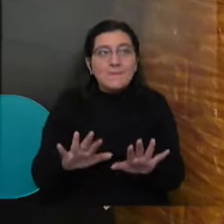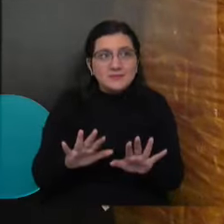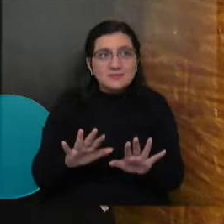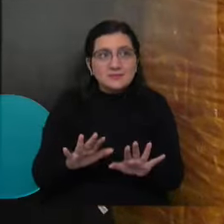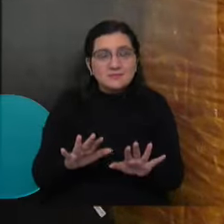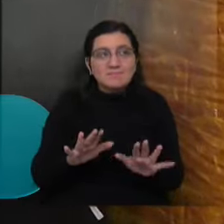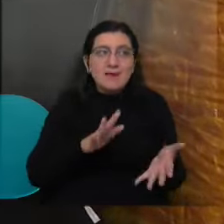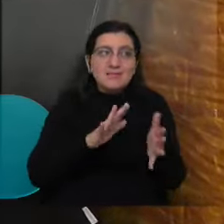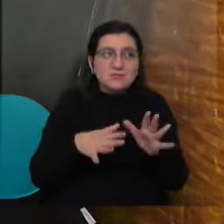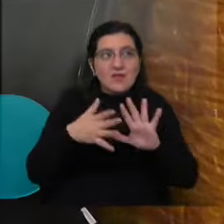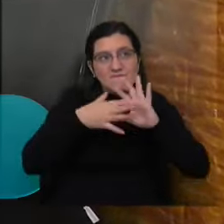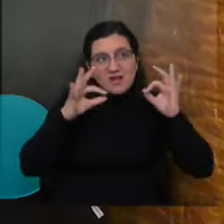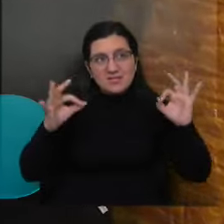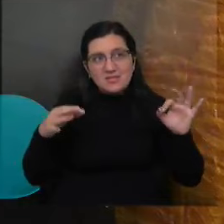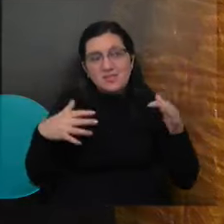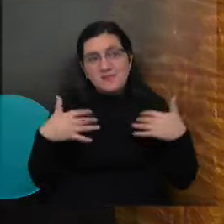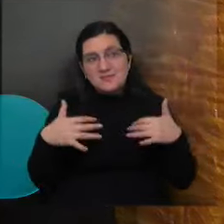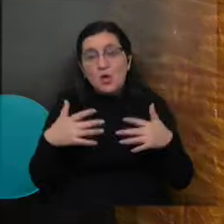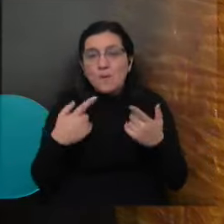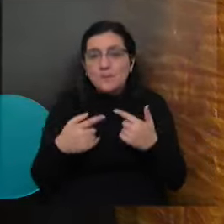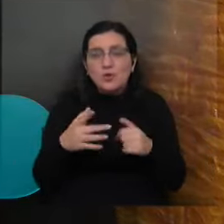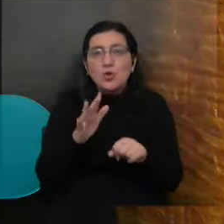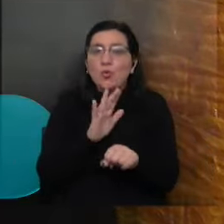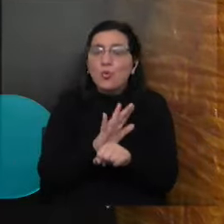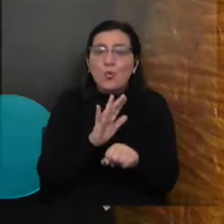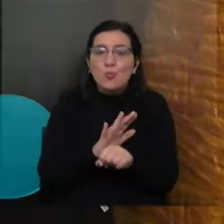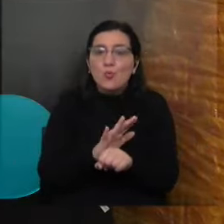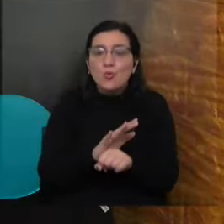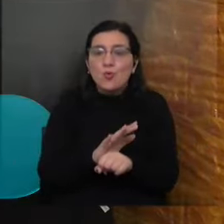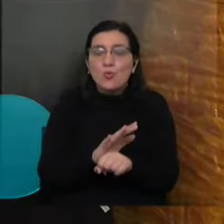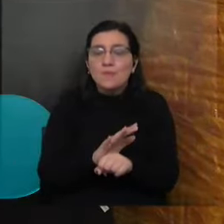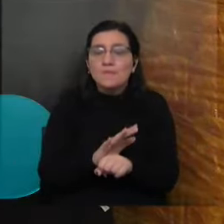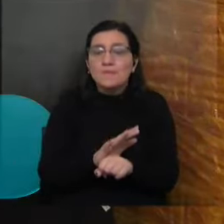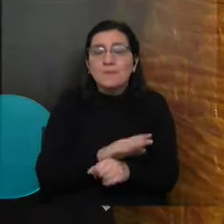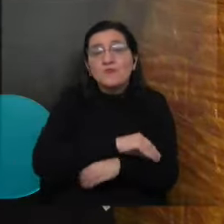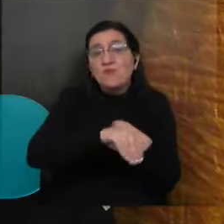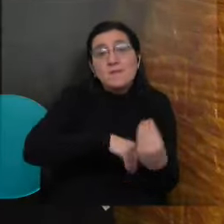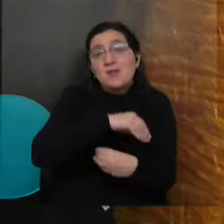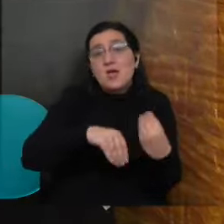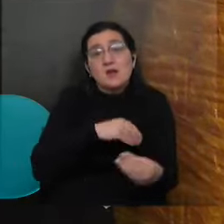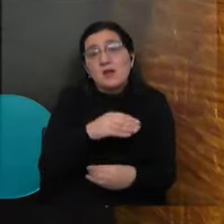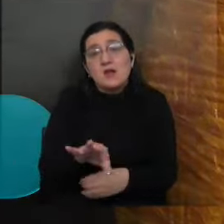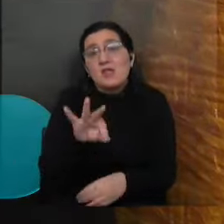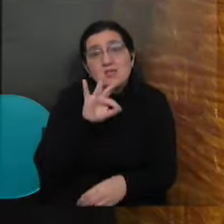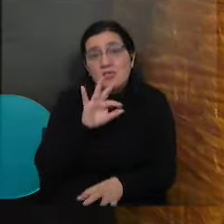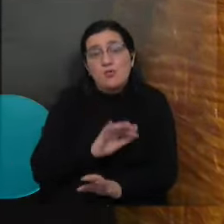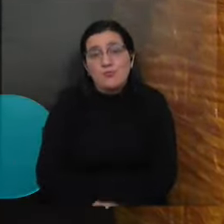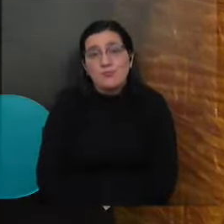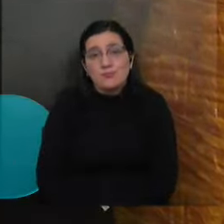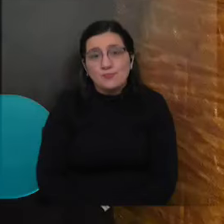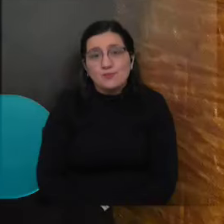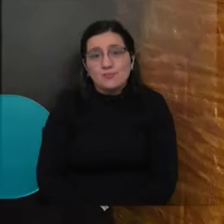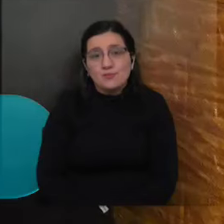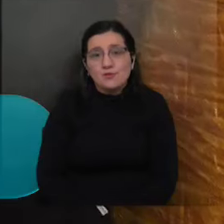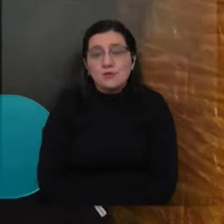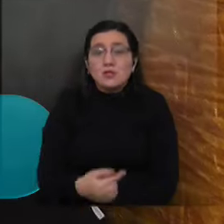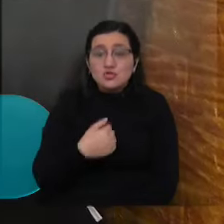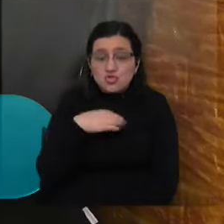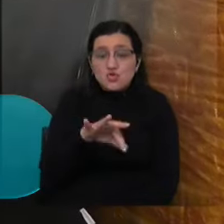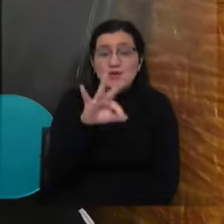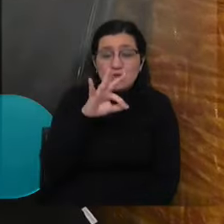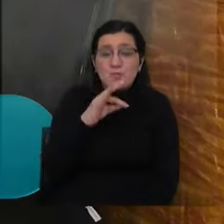frase usada pero realmente es como una es como una cuestión ahí de familia opcional no como que alguien que uno elige